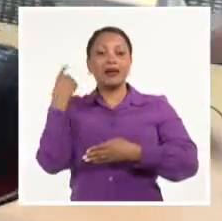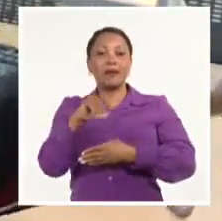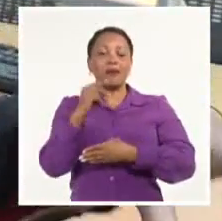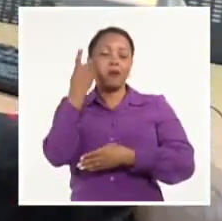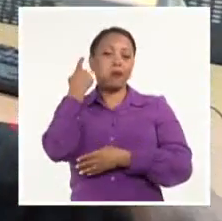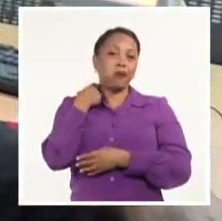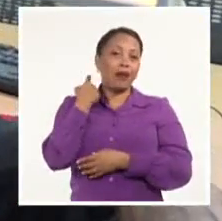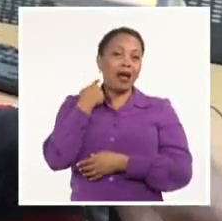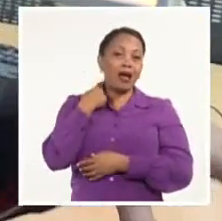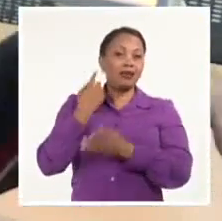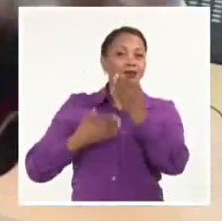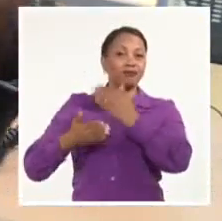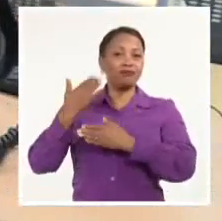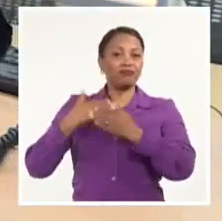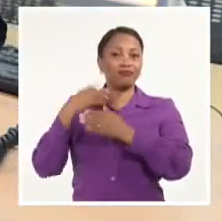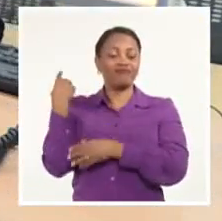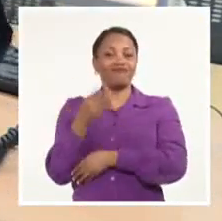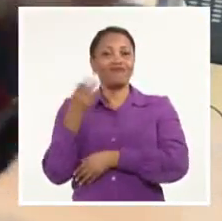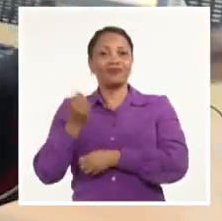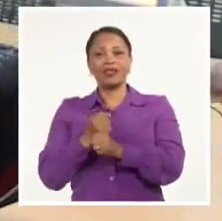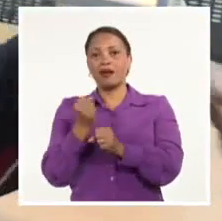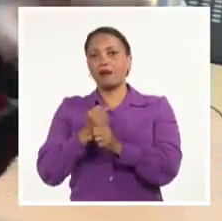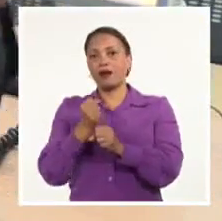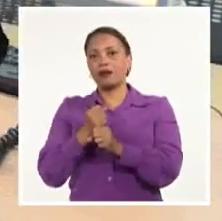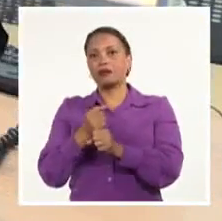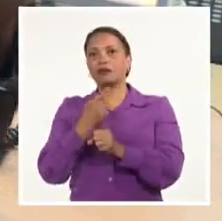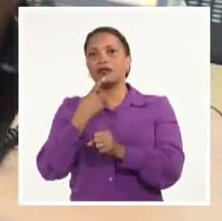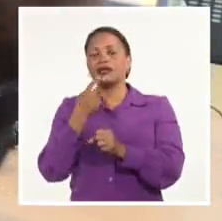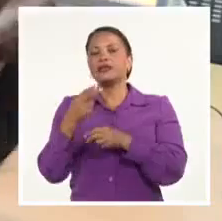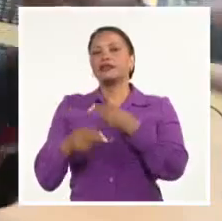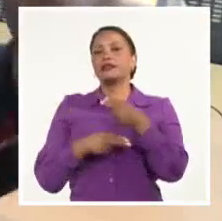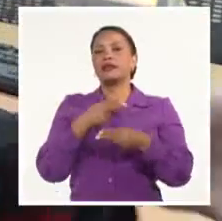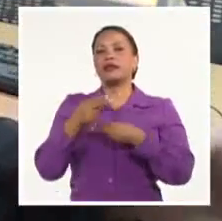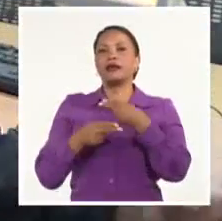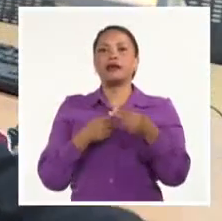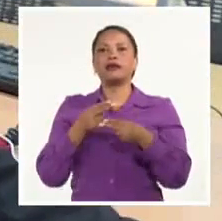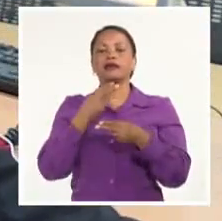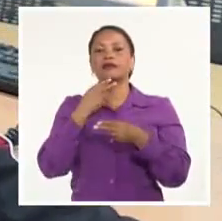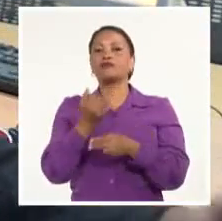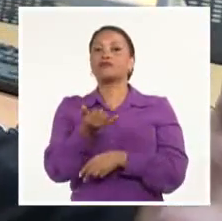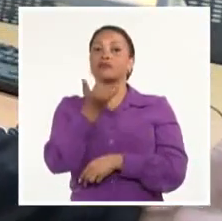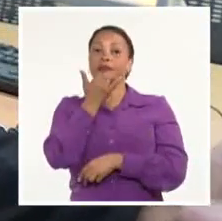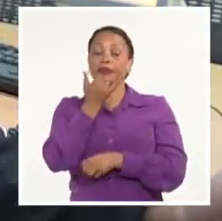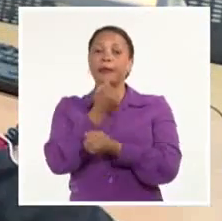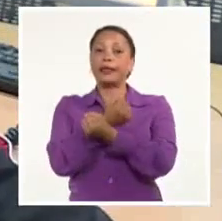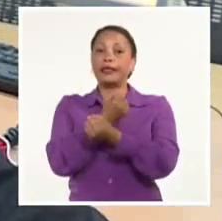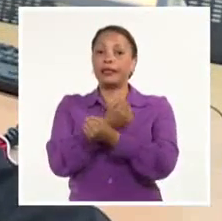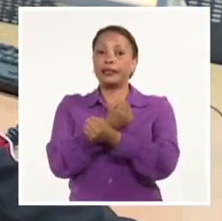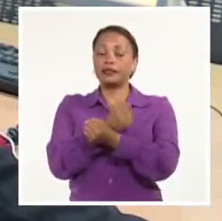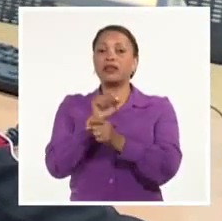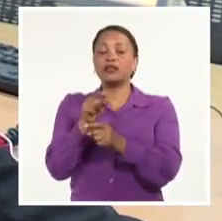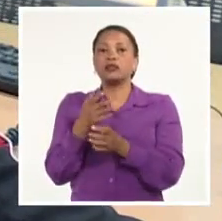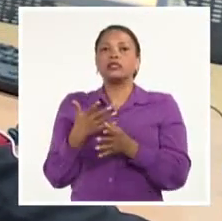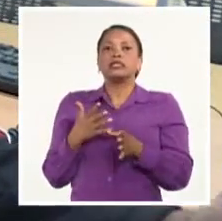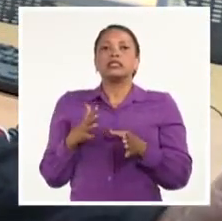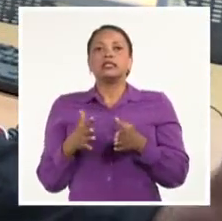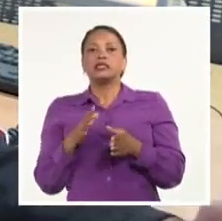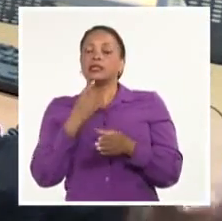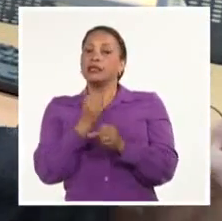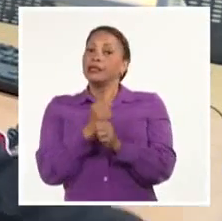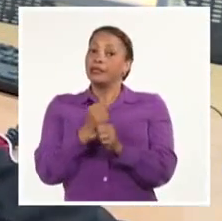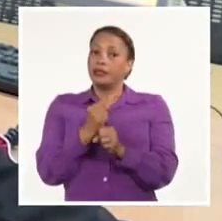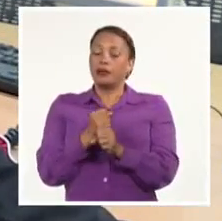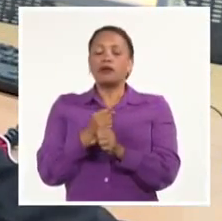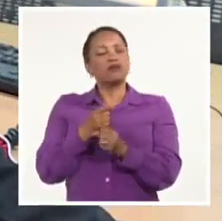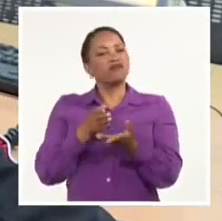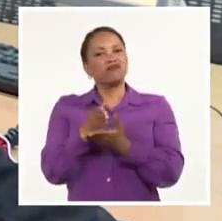muchos de los lazos de regulación están en manual, se operan con cierto riesgo. Entonces eso crea tensión también en la operación. Y así se